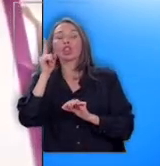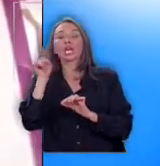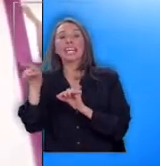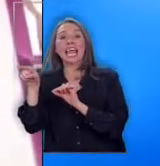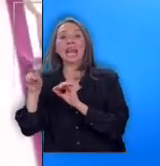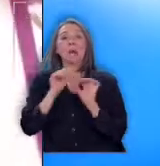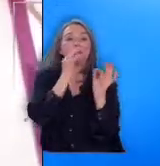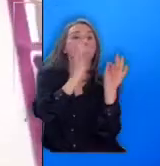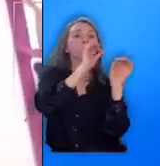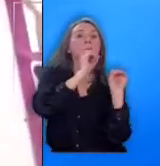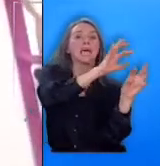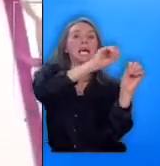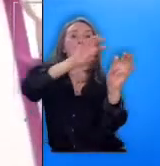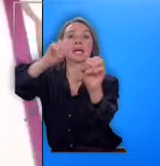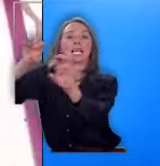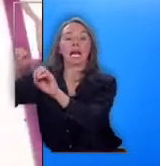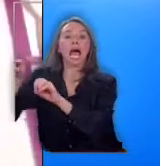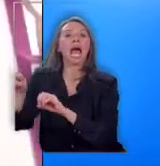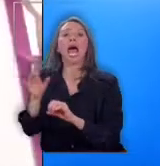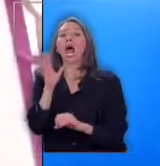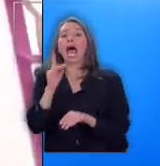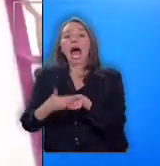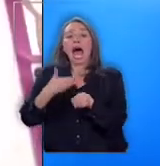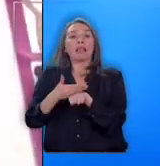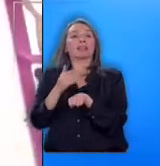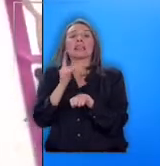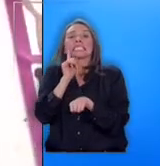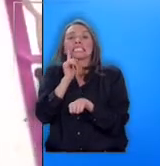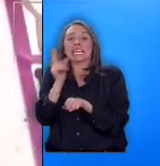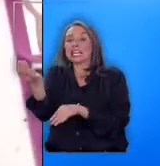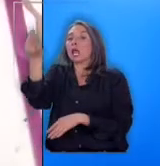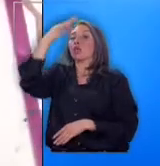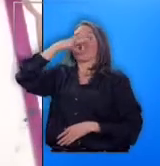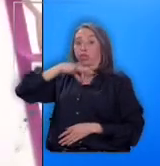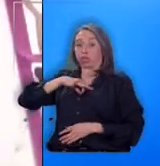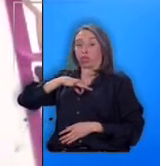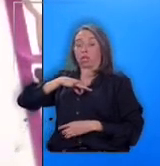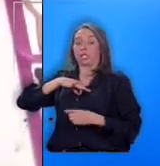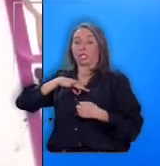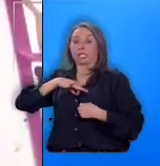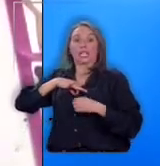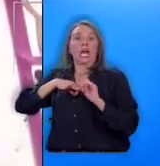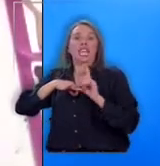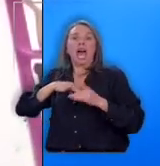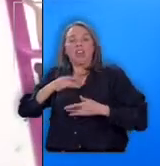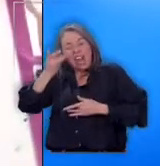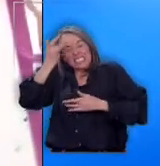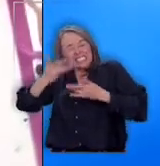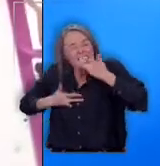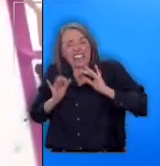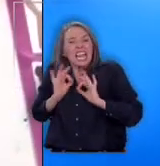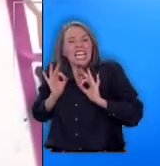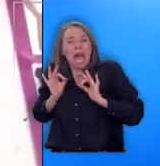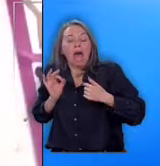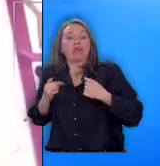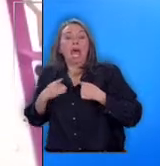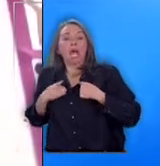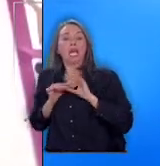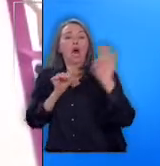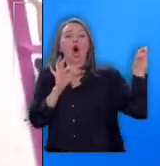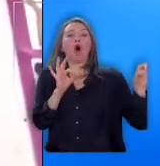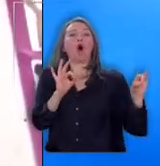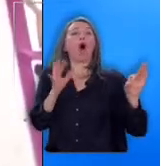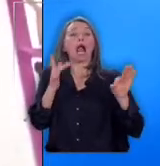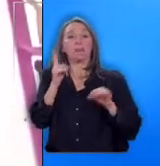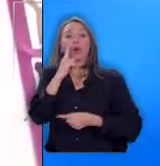contagiante porque puede ser presintomatico sea estar infectando antes de empezar con síntomas o netamente ser asintomático